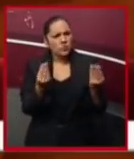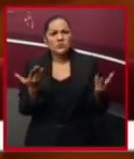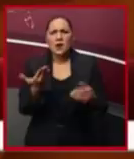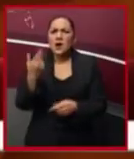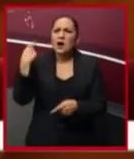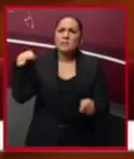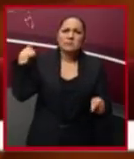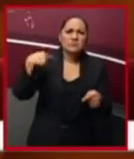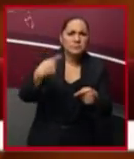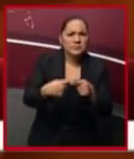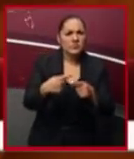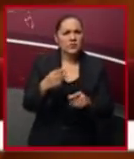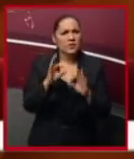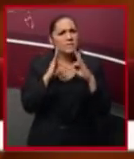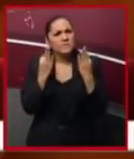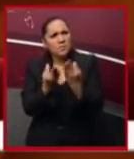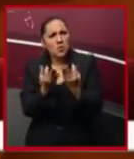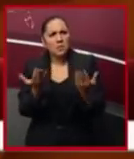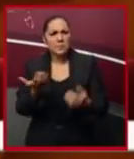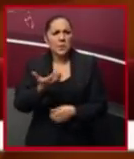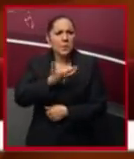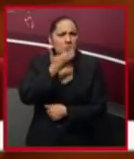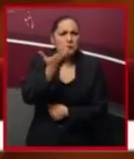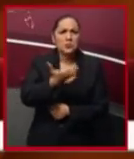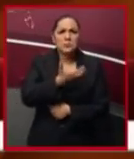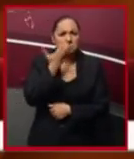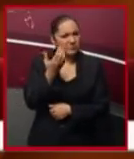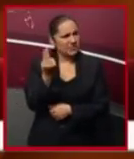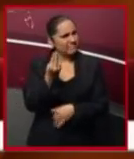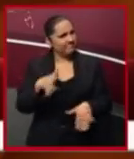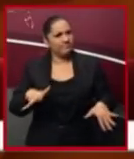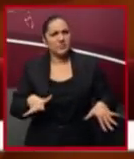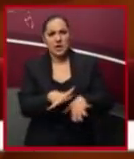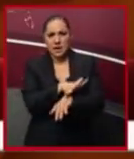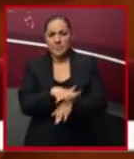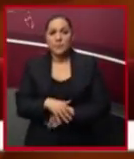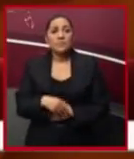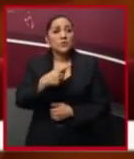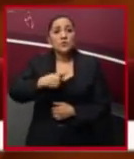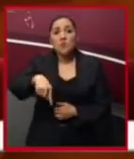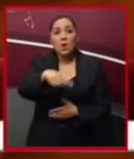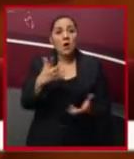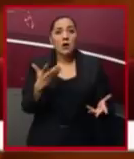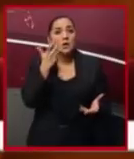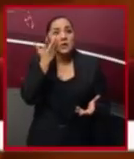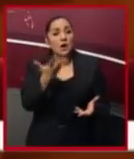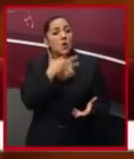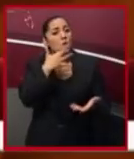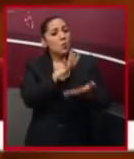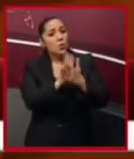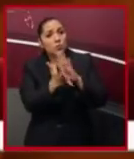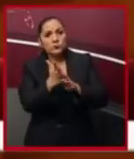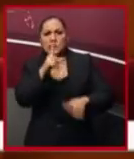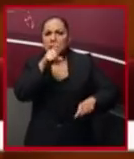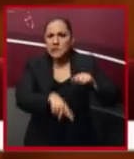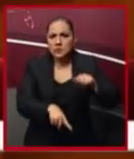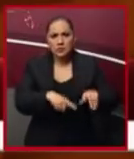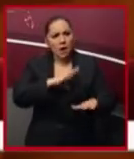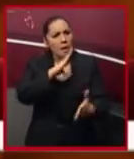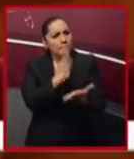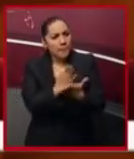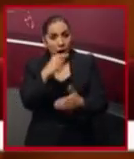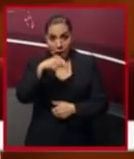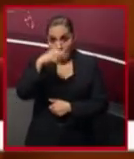prácticas. Miren, se habla del combate a la corrupción. Se dice de que ya no va a haber corrupción en